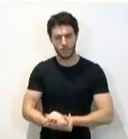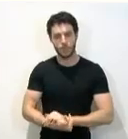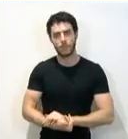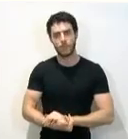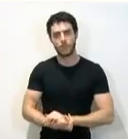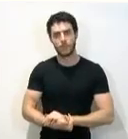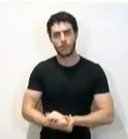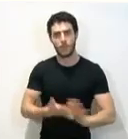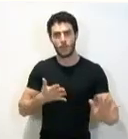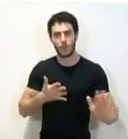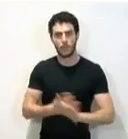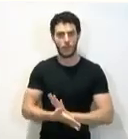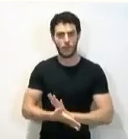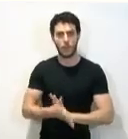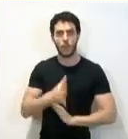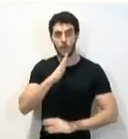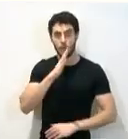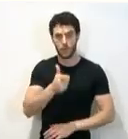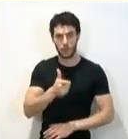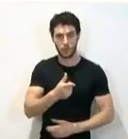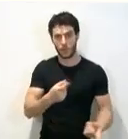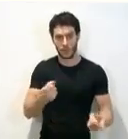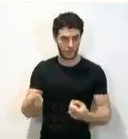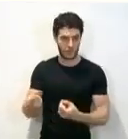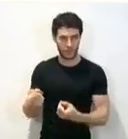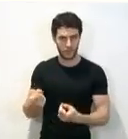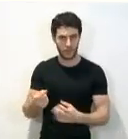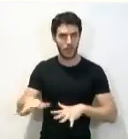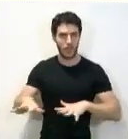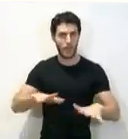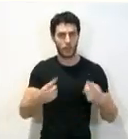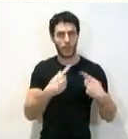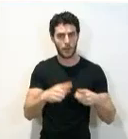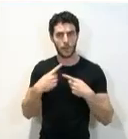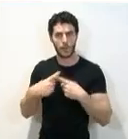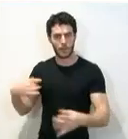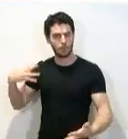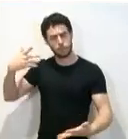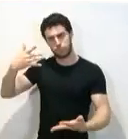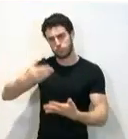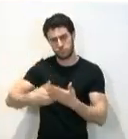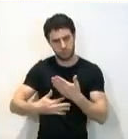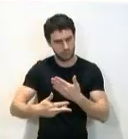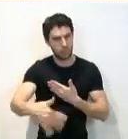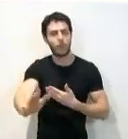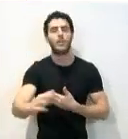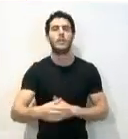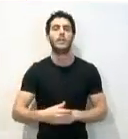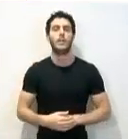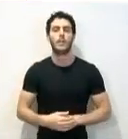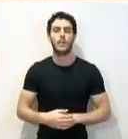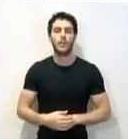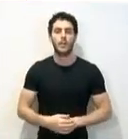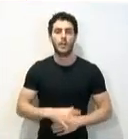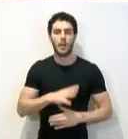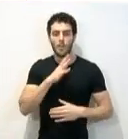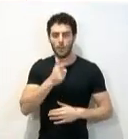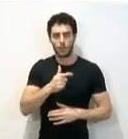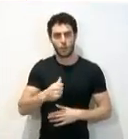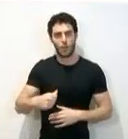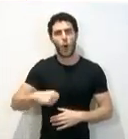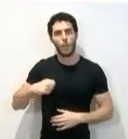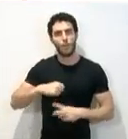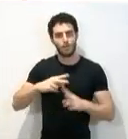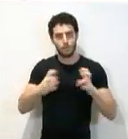y, por tanto, requiere de distintas actuaciones a lo largo de mucho tiempo, es necesario no hospitalizar o medicalizar.